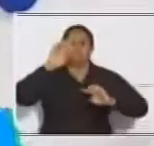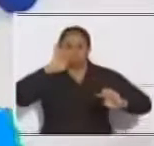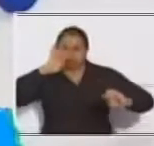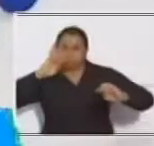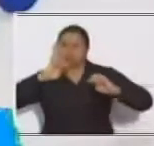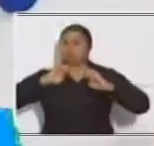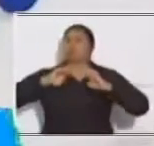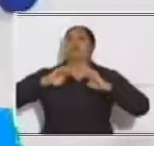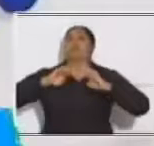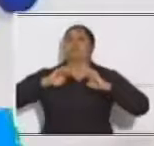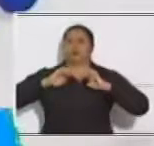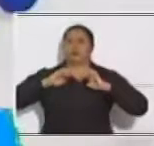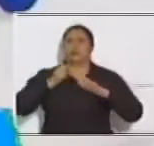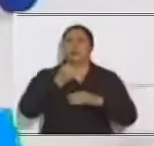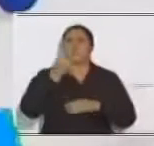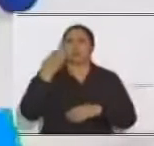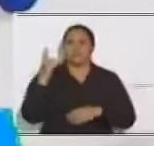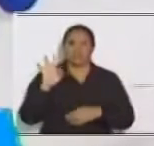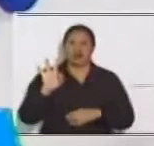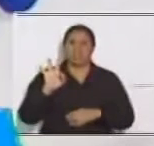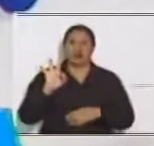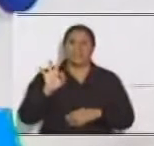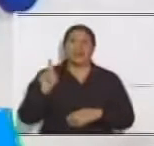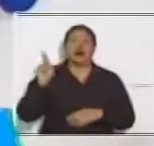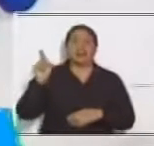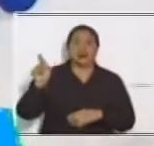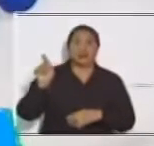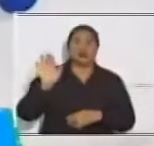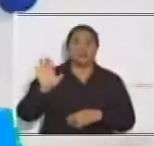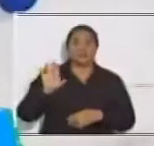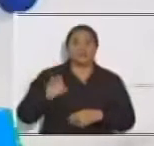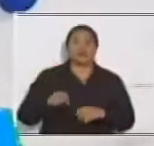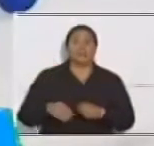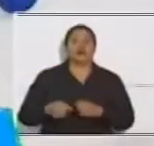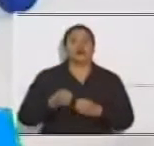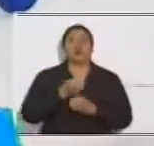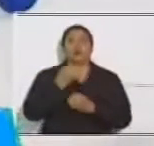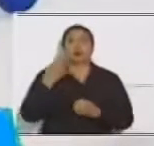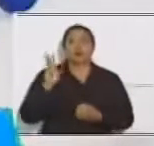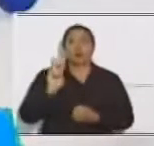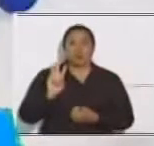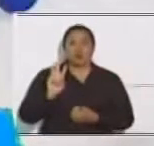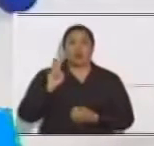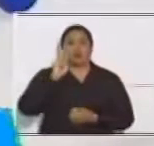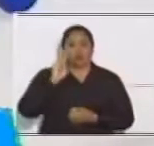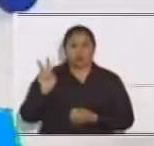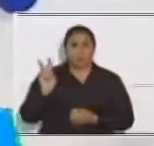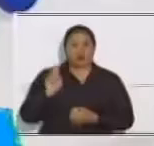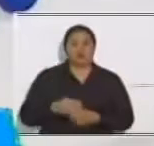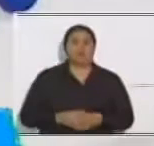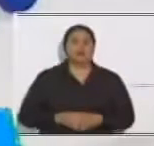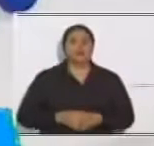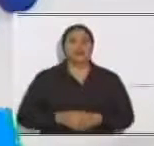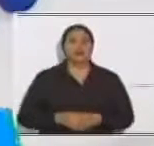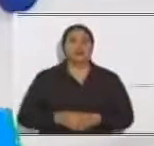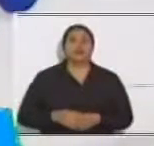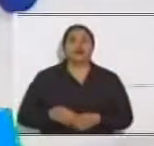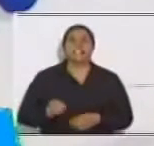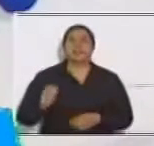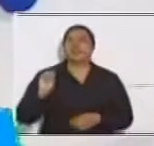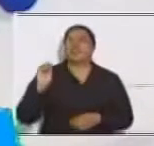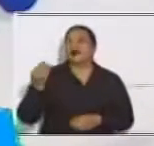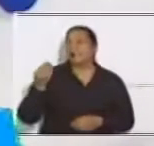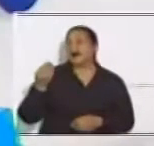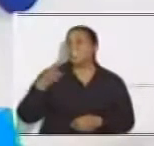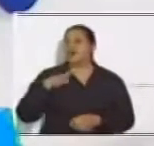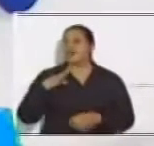Entonces, sobre eso vamos a hablar, sobre ese número 3, pero mírenlo ahí. ¿Qué es lo que decora a ese